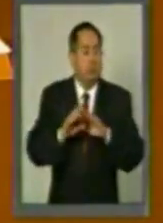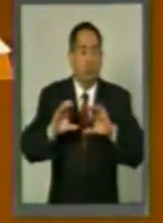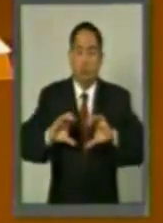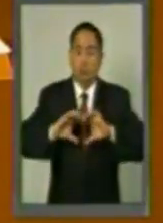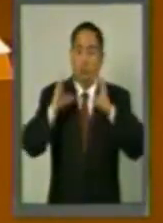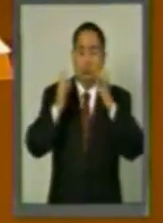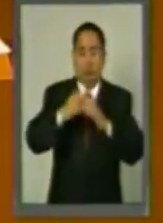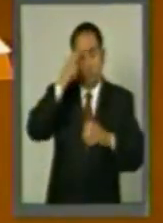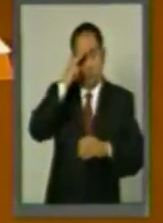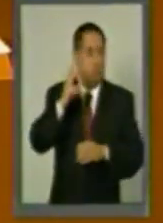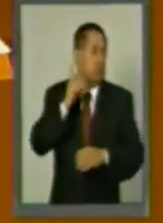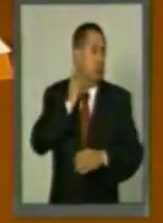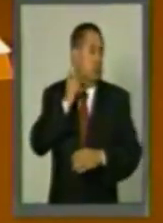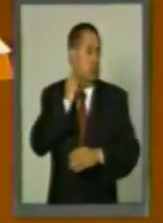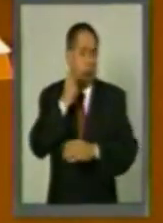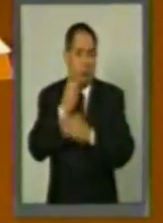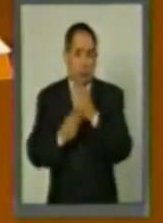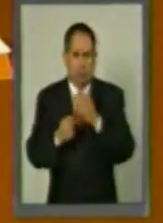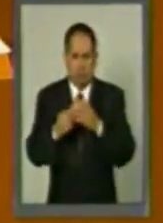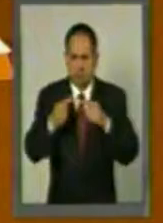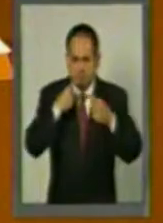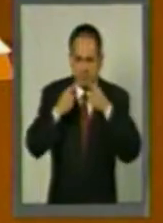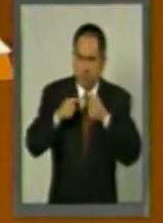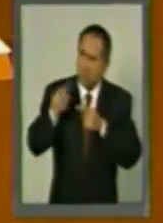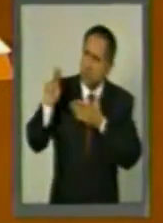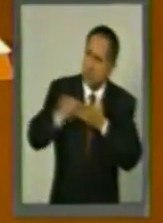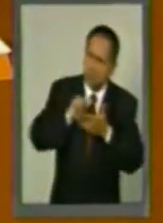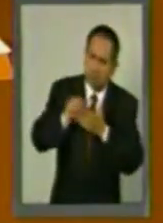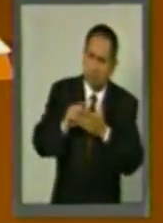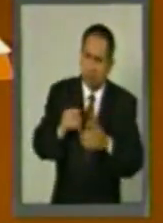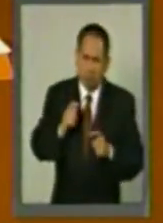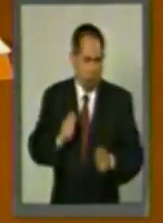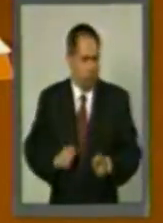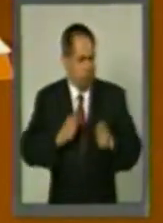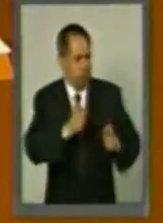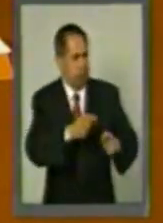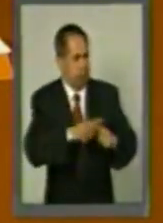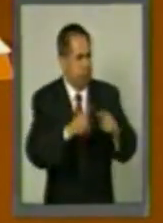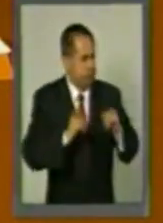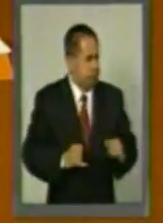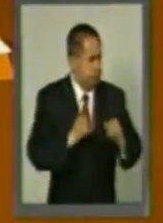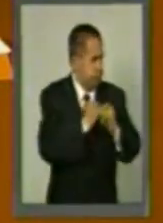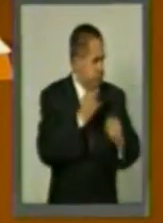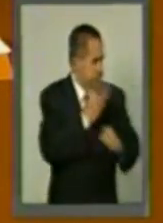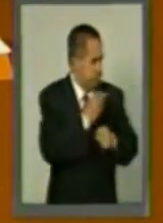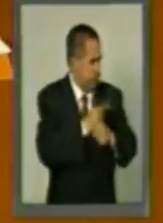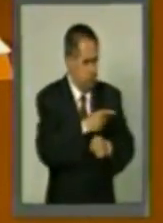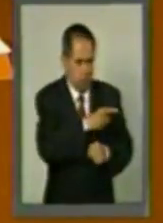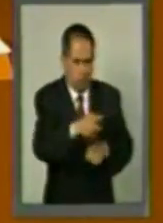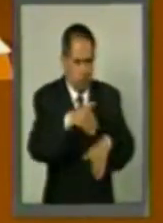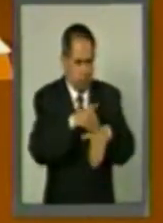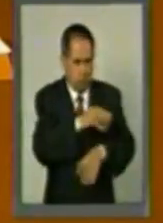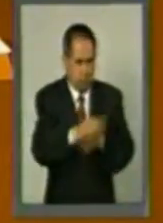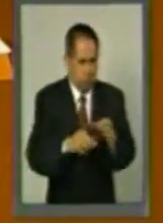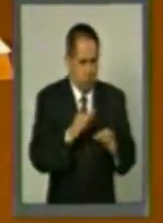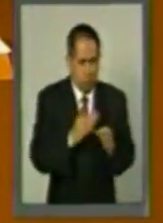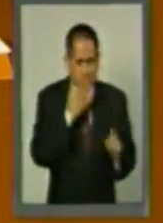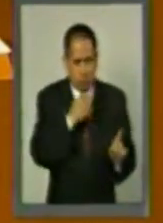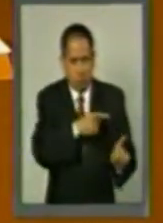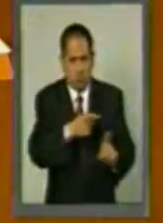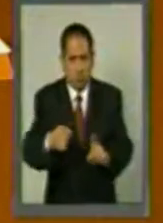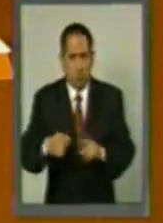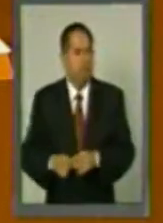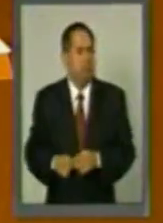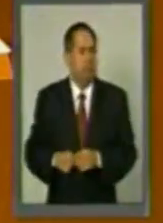la Unión ha dotado de instrumentos sólidos a las instituciones para su aplicación, desde el